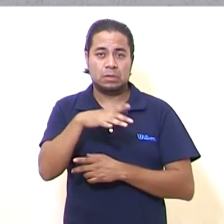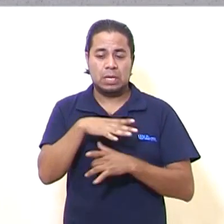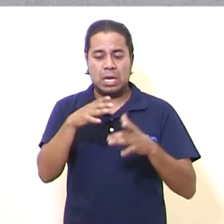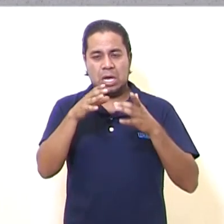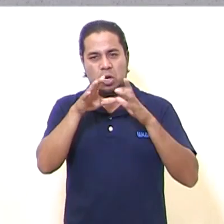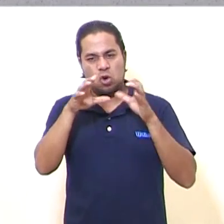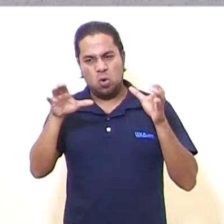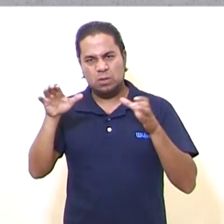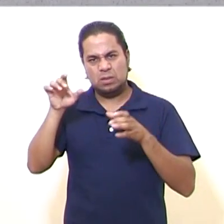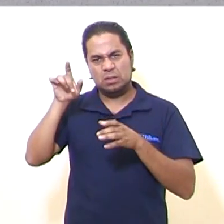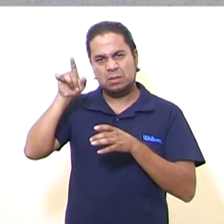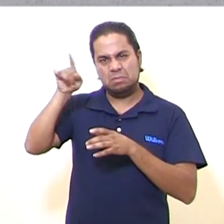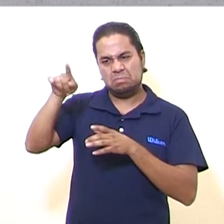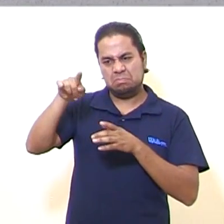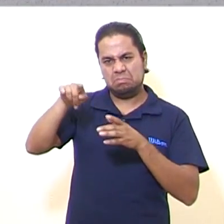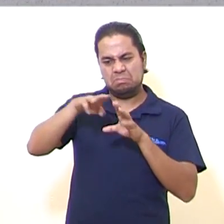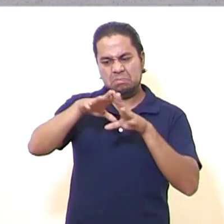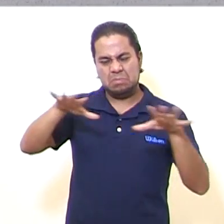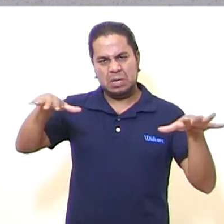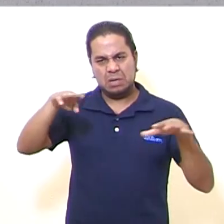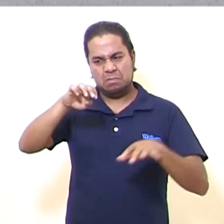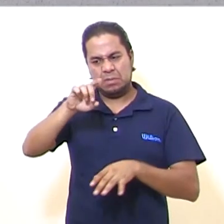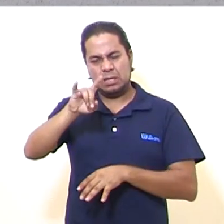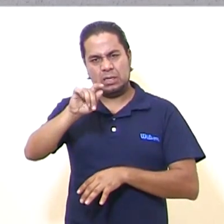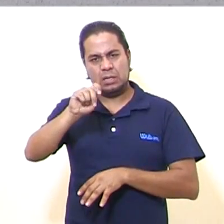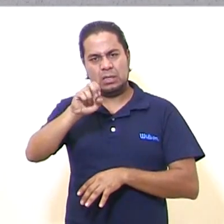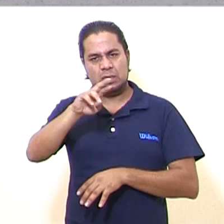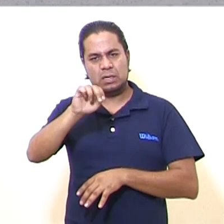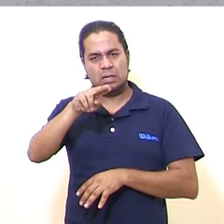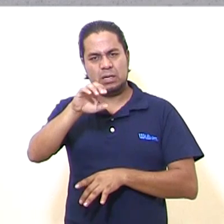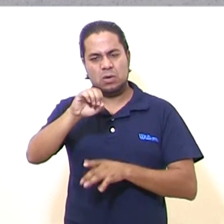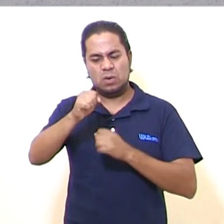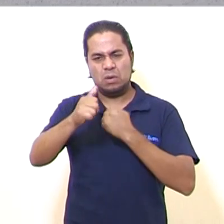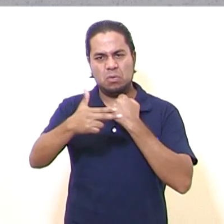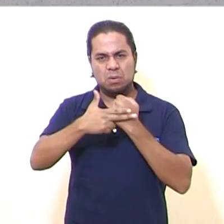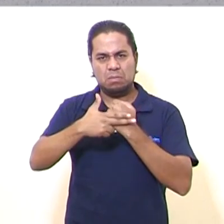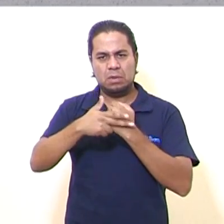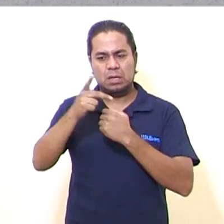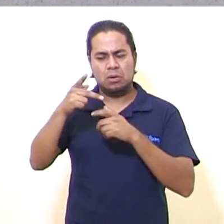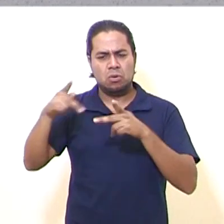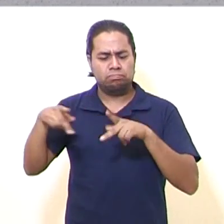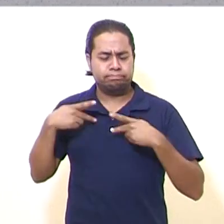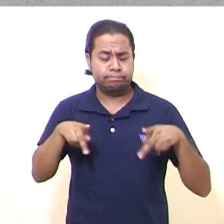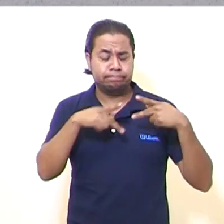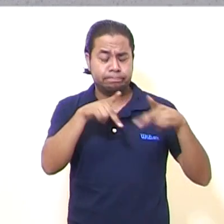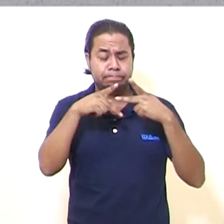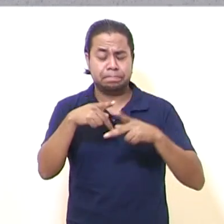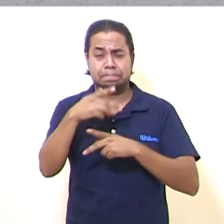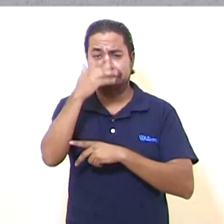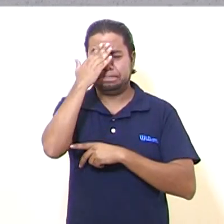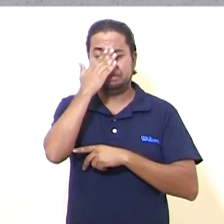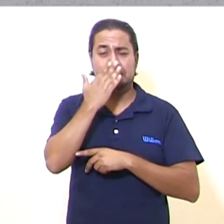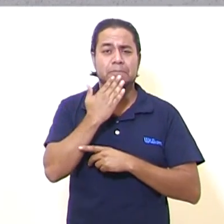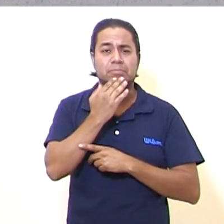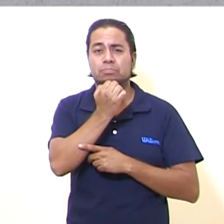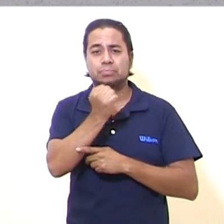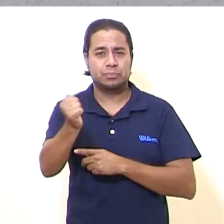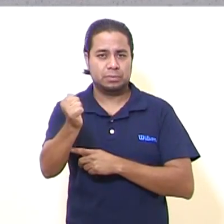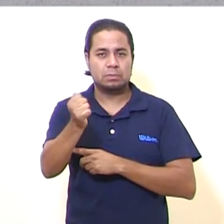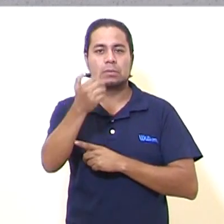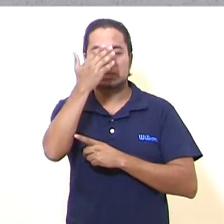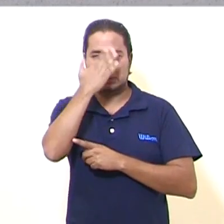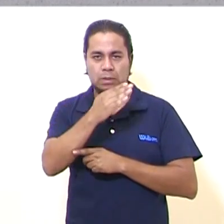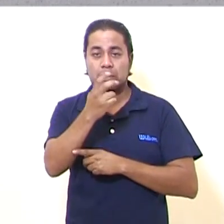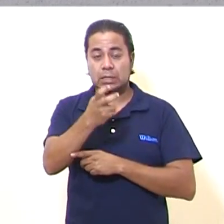costa oriental del Mediterráneo, el comercio era lo mejor que tenían ellos, y esto les